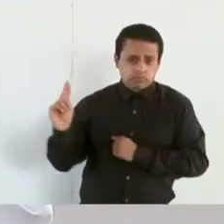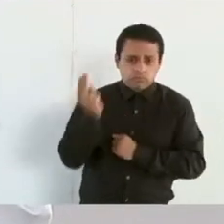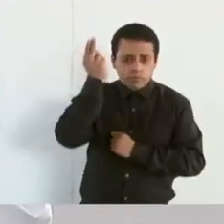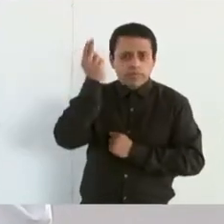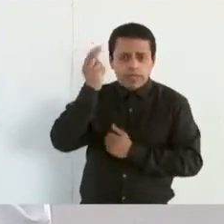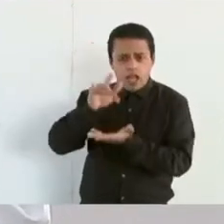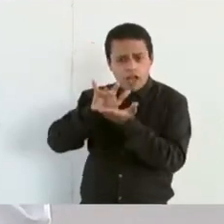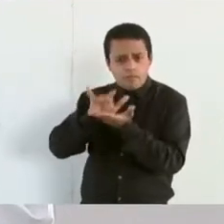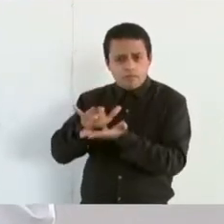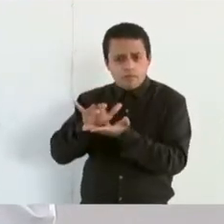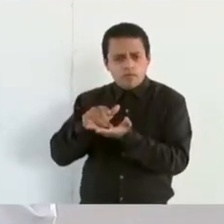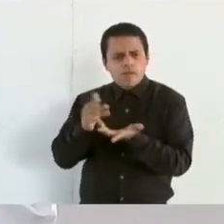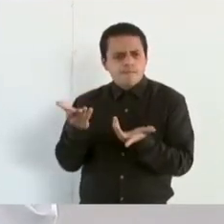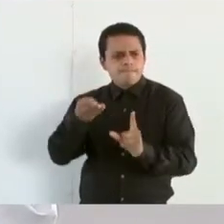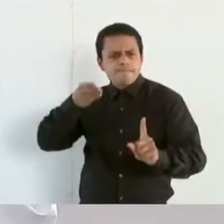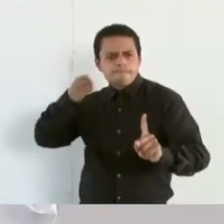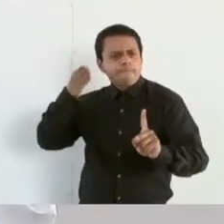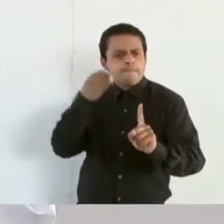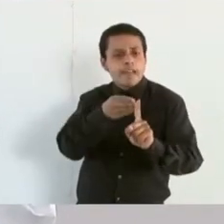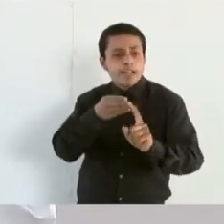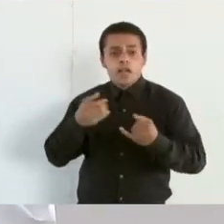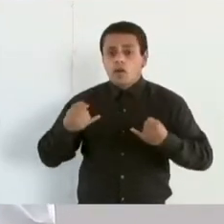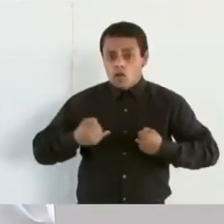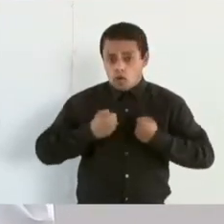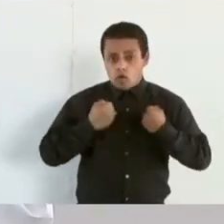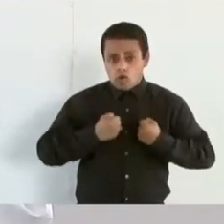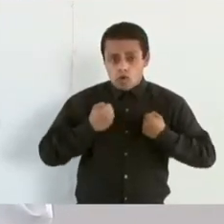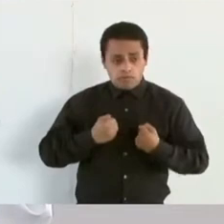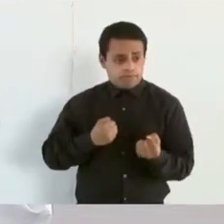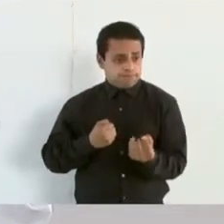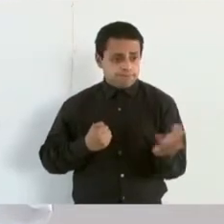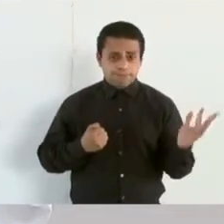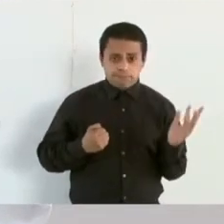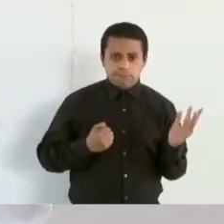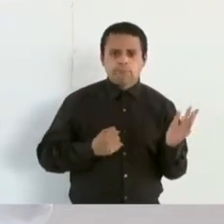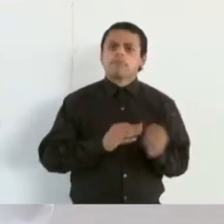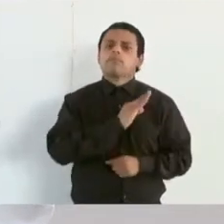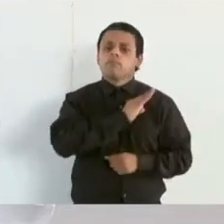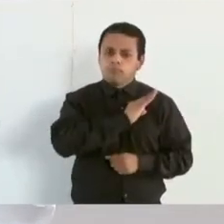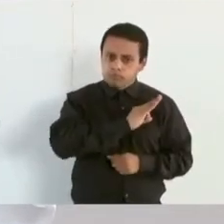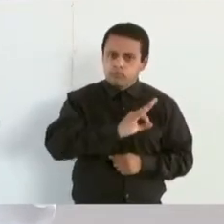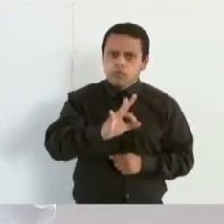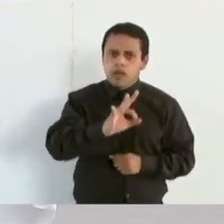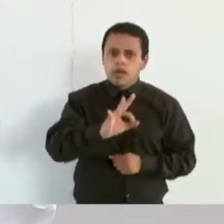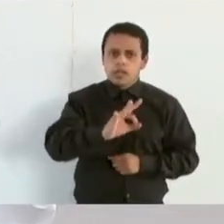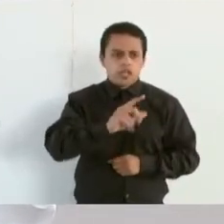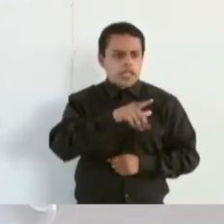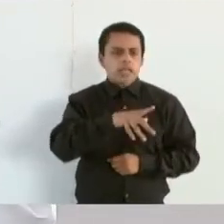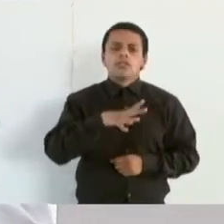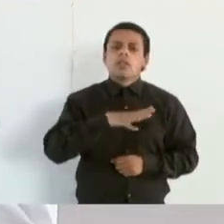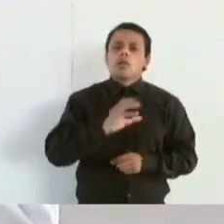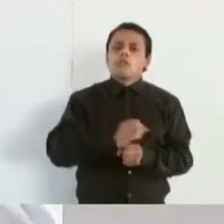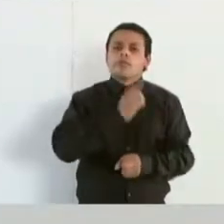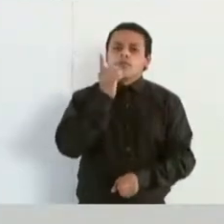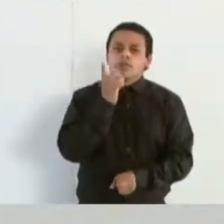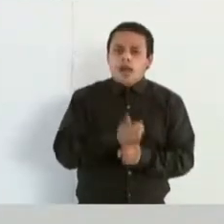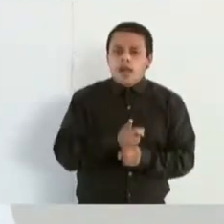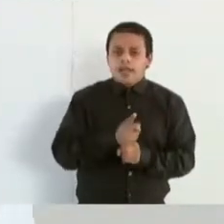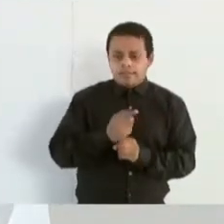para que los jóvenes tengan la posibilidad de